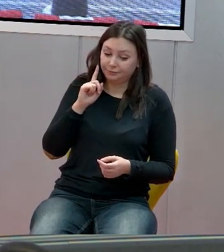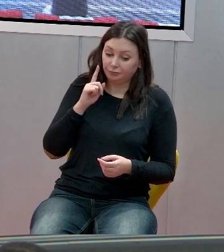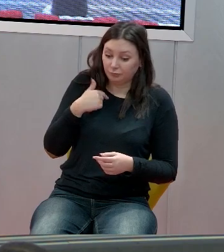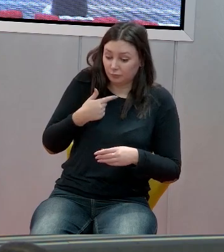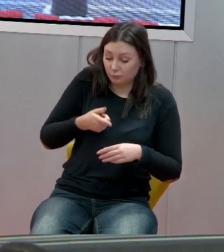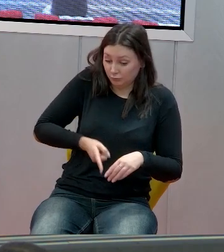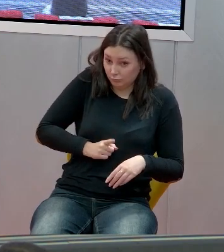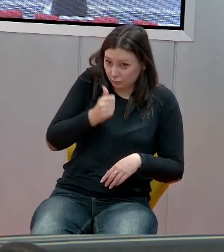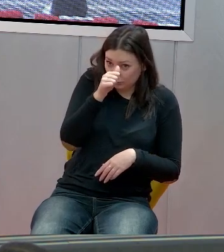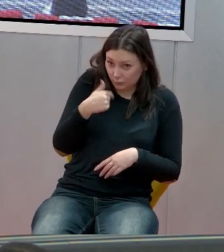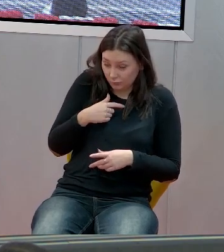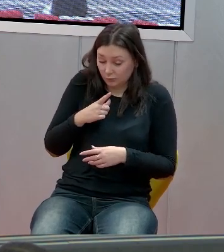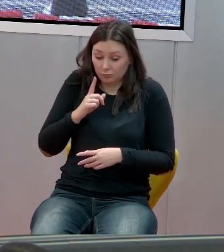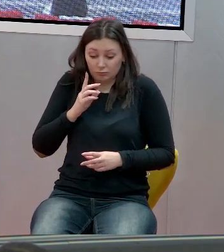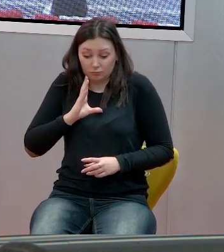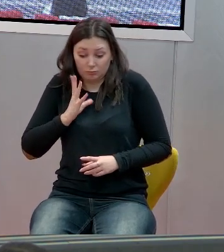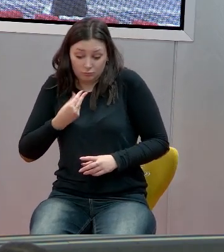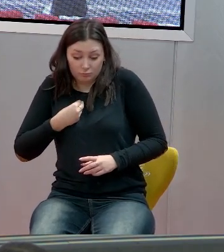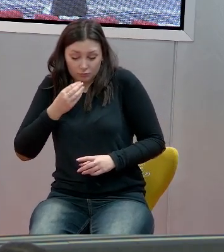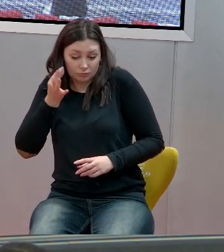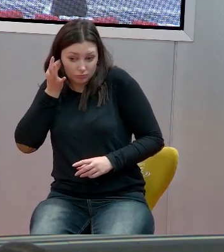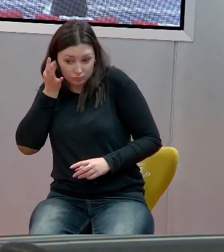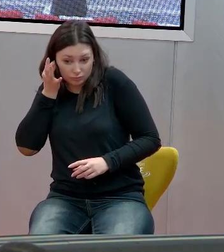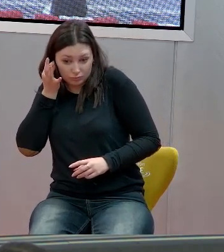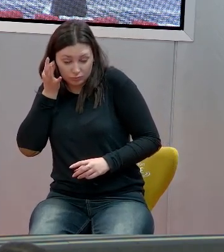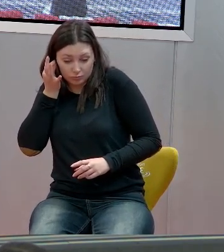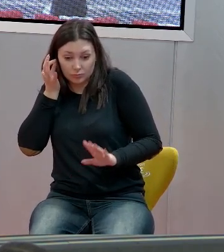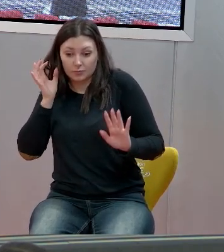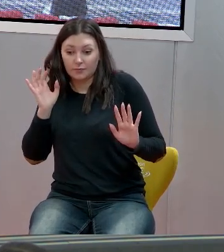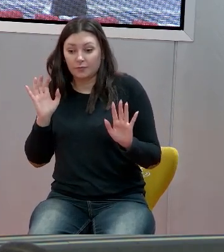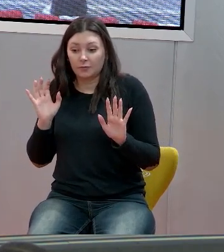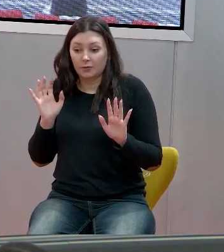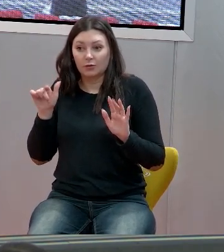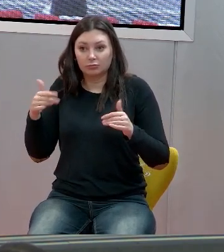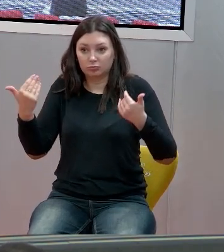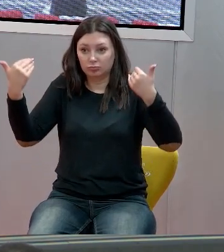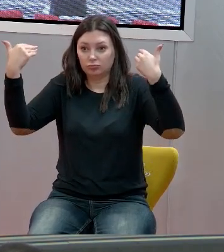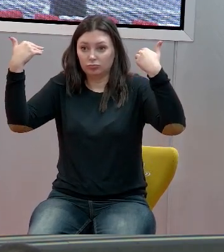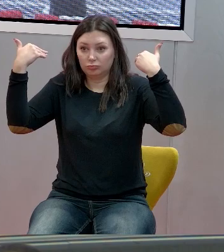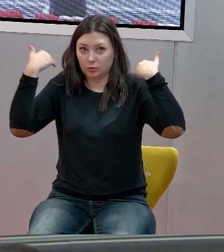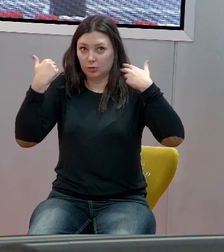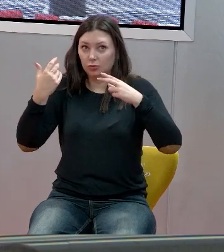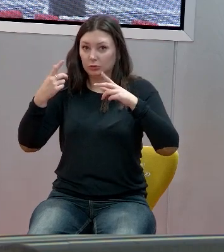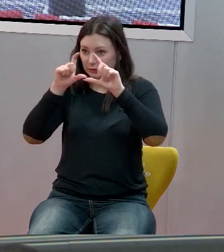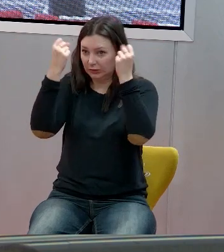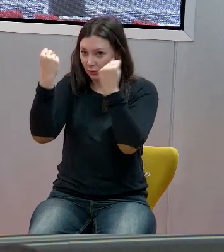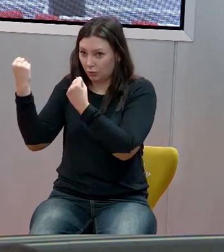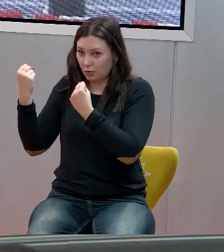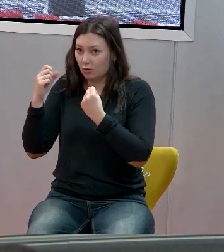y operado y hormonado, y con un cargo institucional que al mismo tiempo